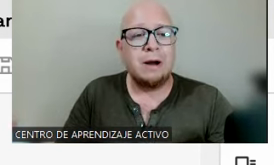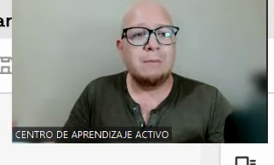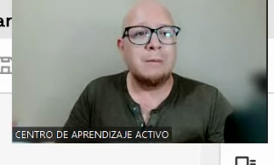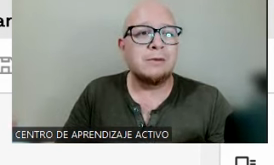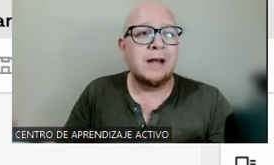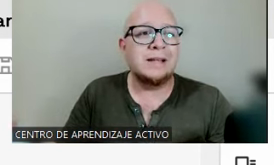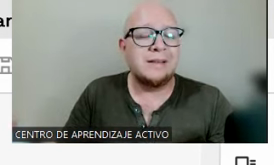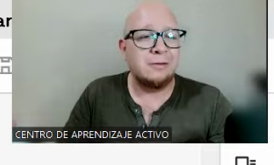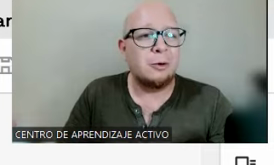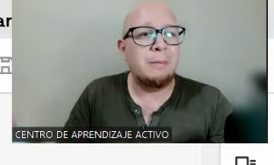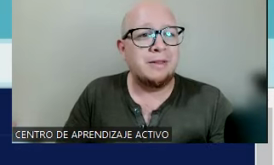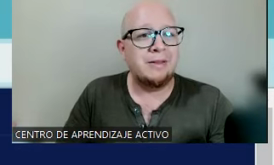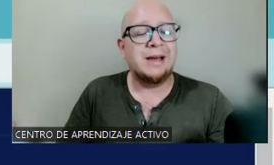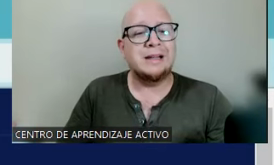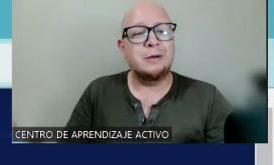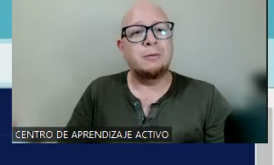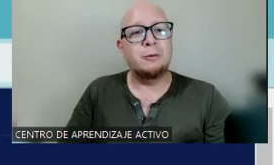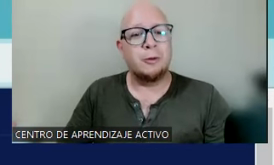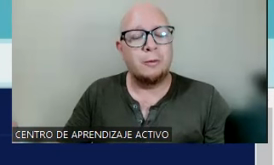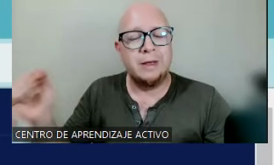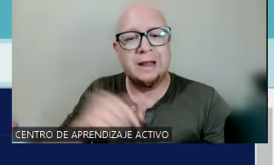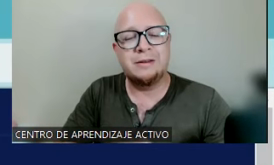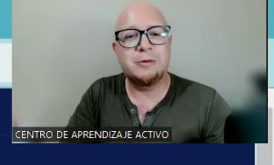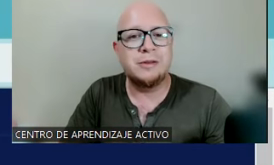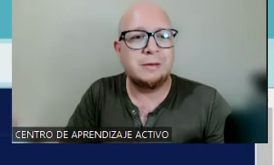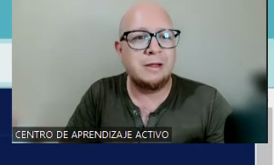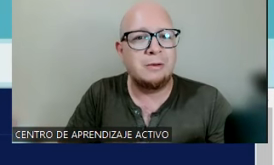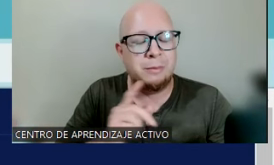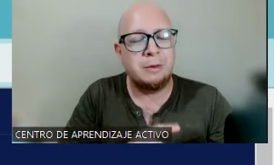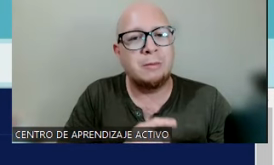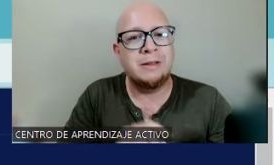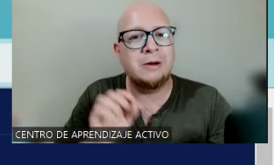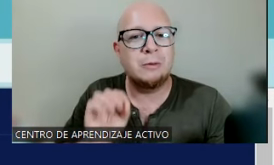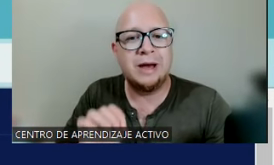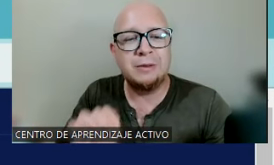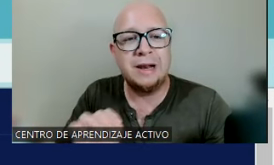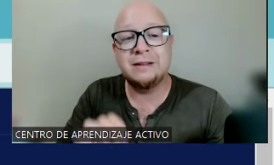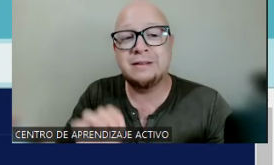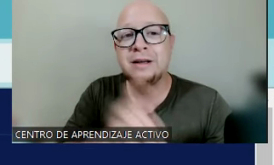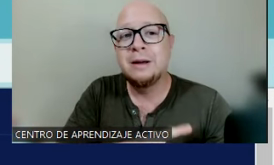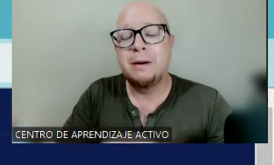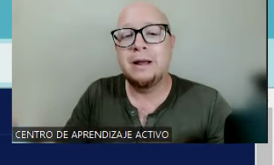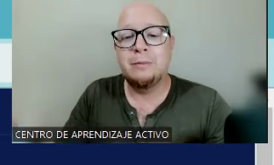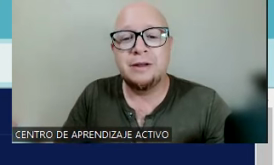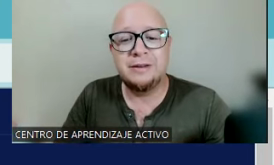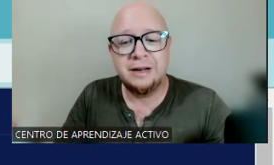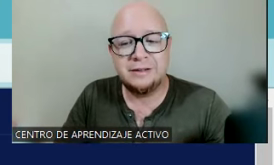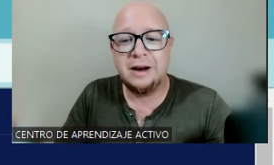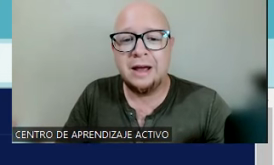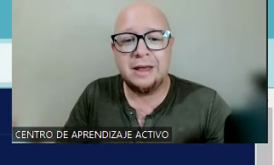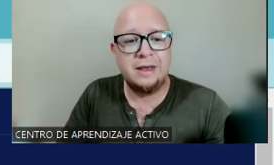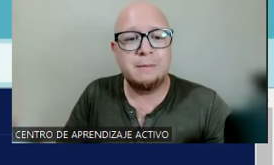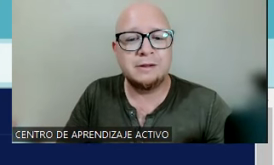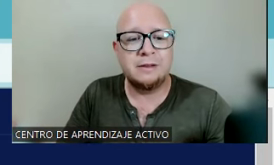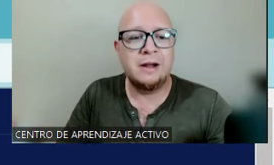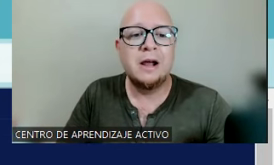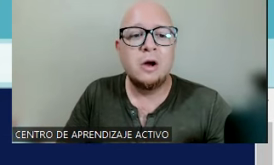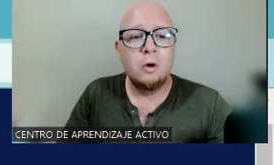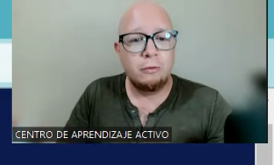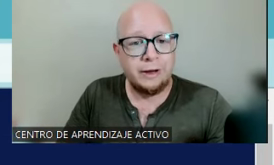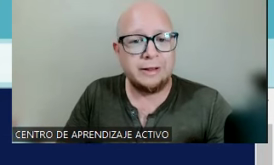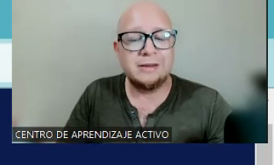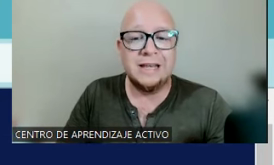Tal cual, vamos a centroaprendizajeactivo.com en la descripción de este video. Y en el primer comentario te voy a dejar un enlace para que puedas ingresar. Aquí vas